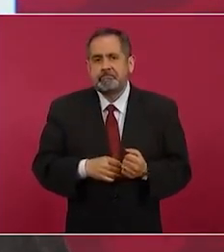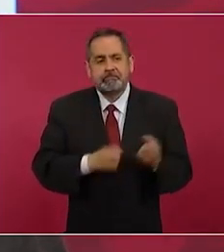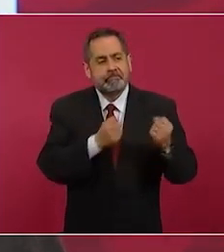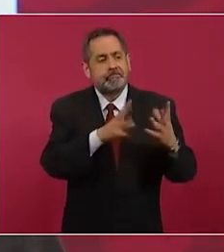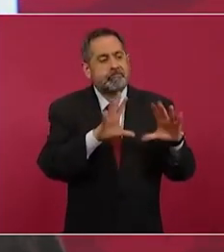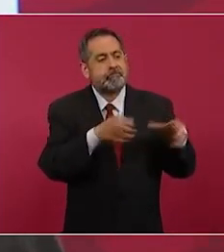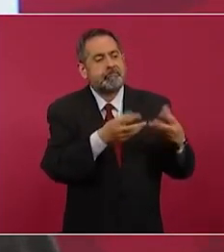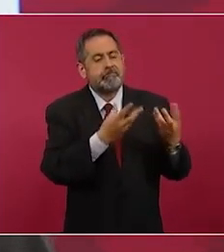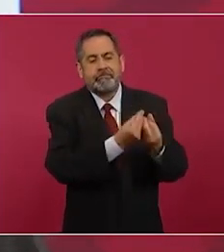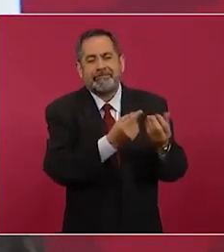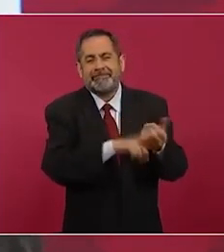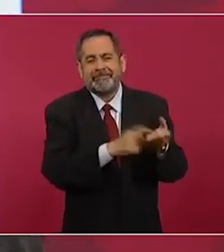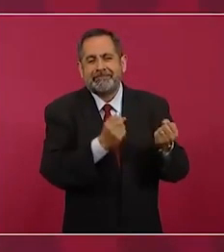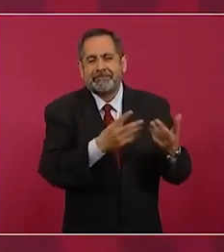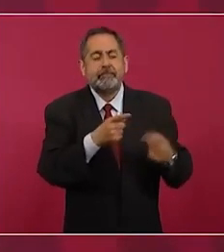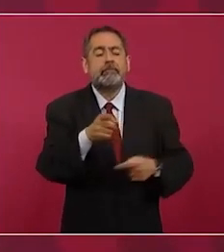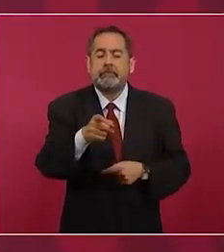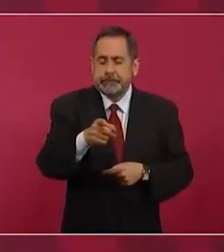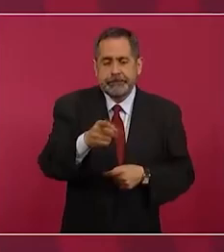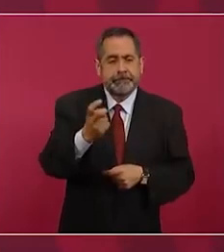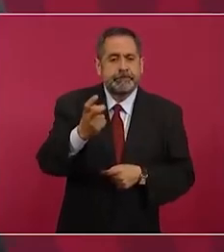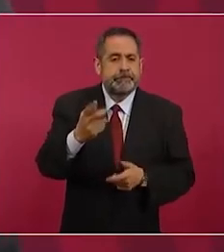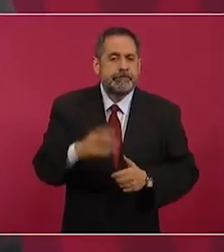Por eso